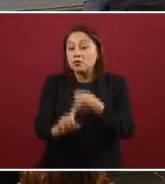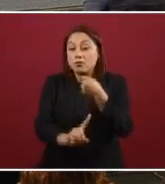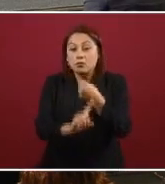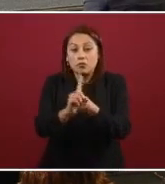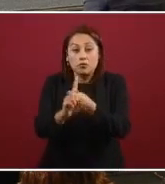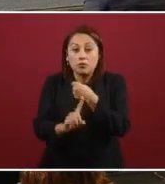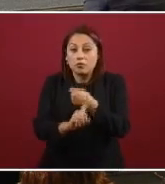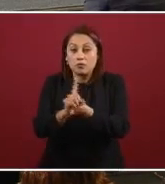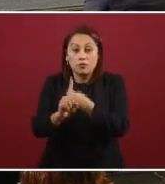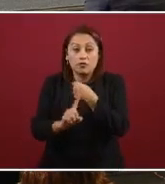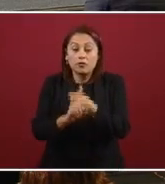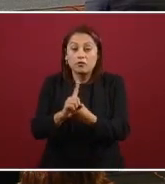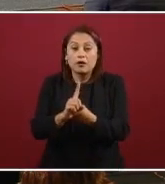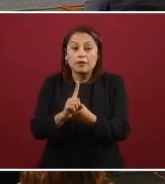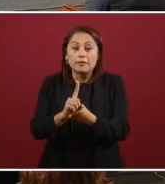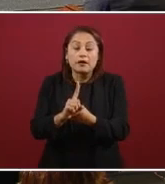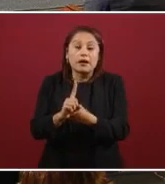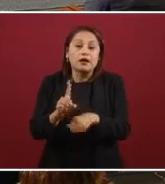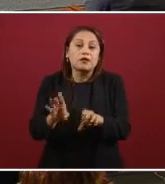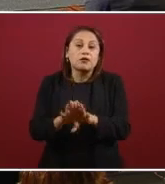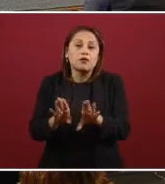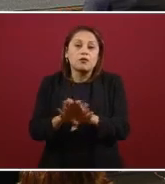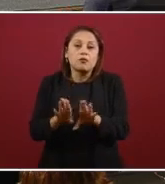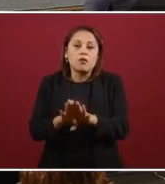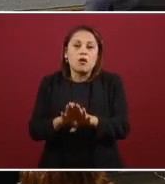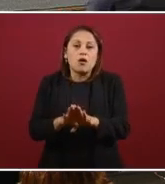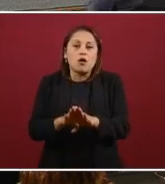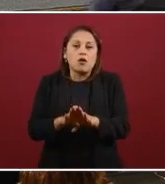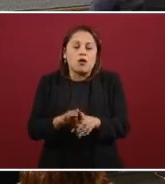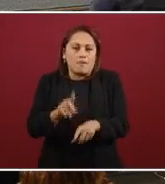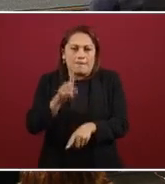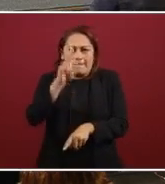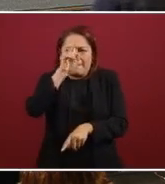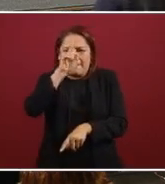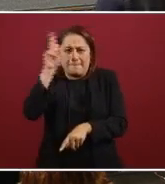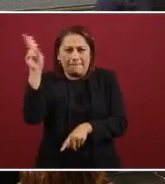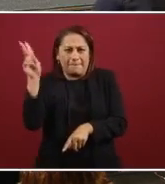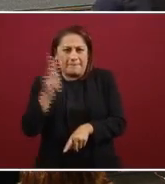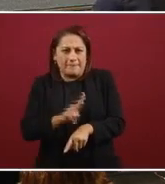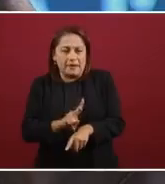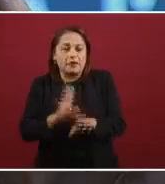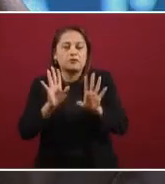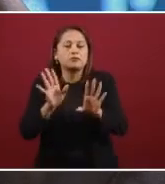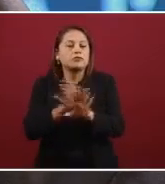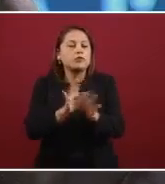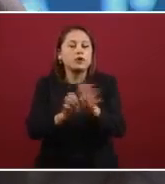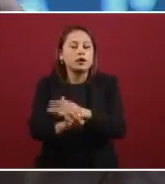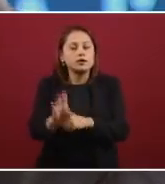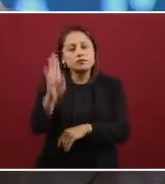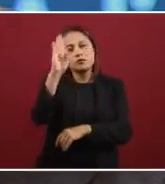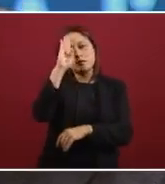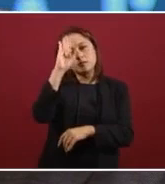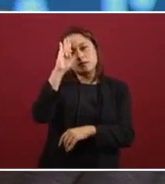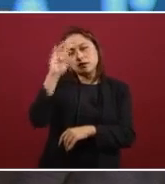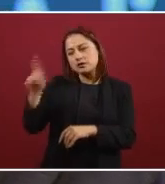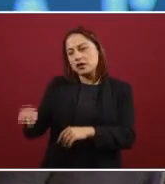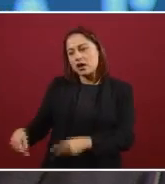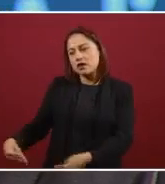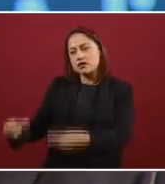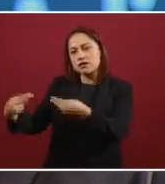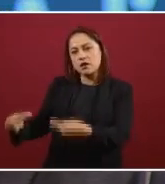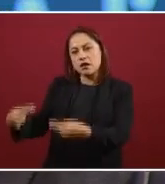es tensar más las cosas, es pensar que si la actividad de tráfico, producción, tráfico